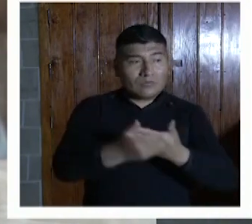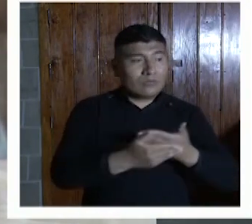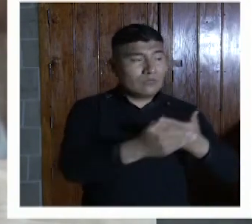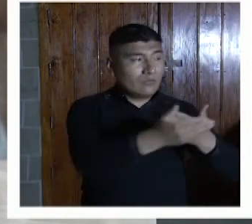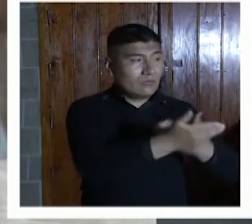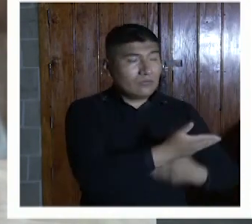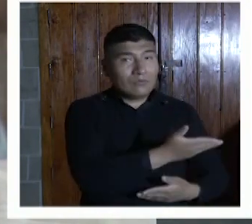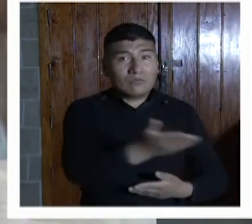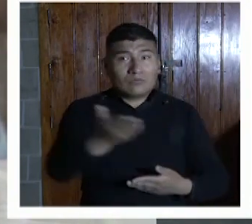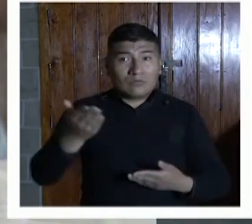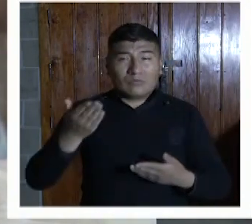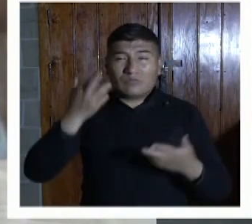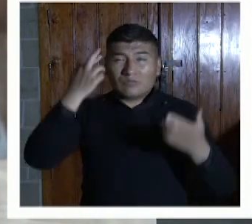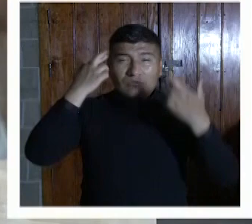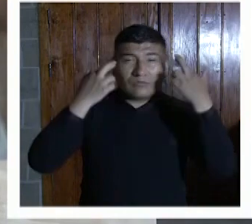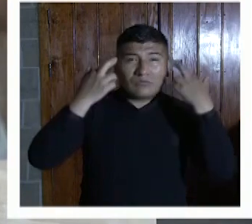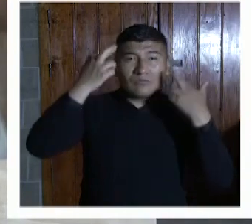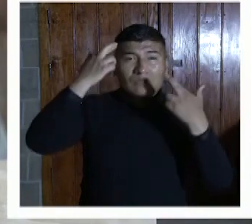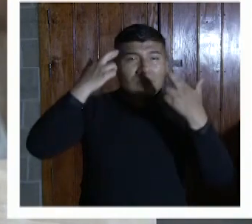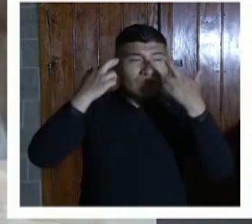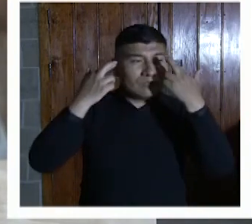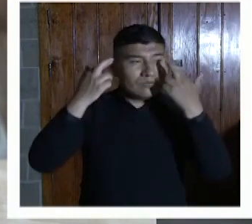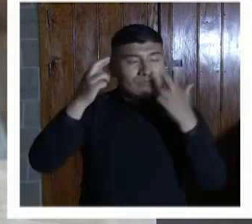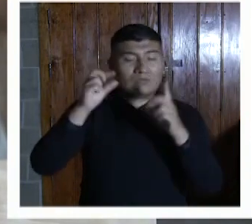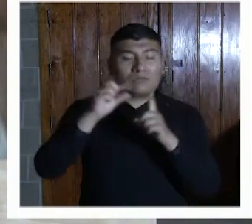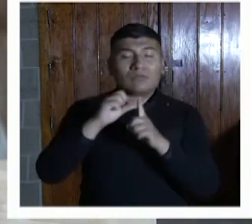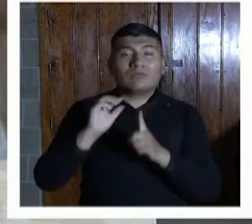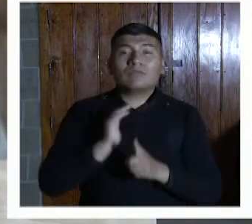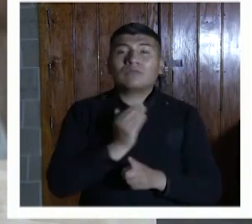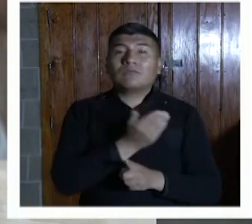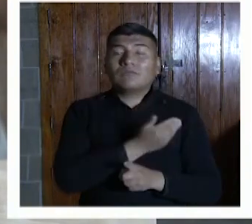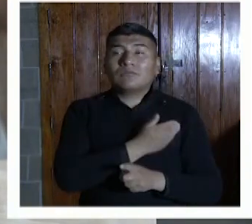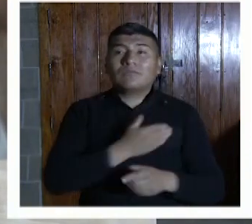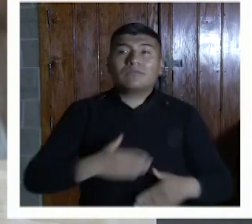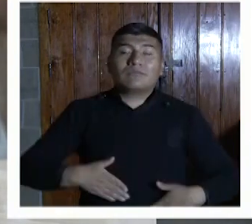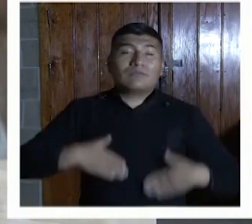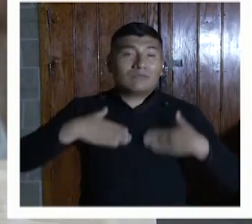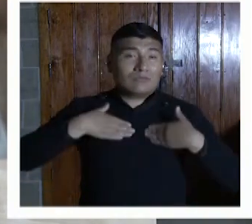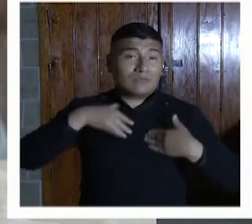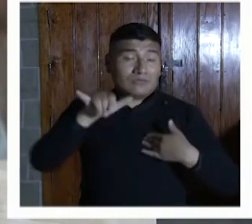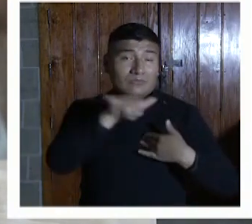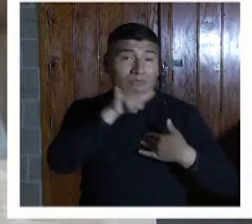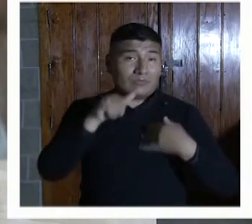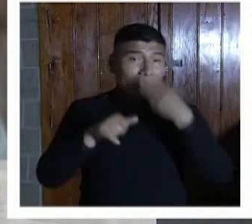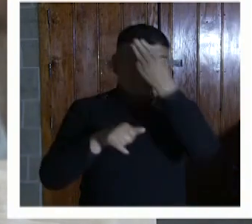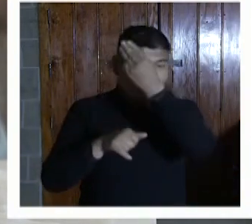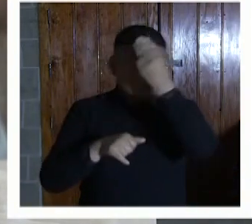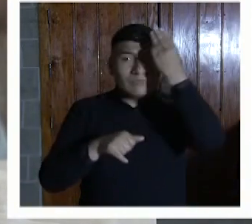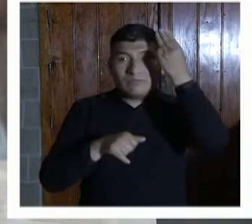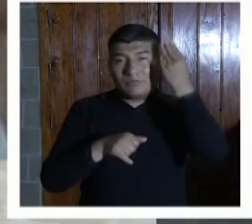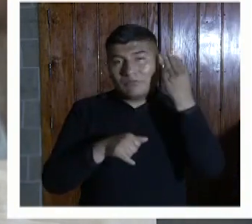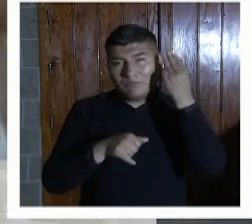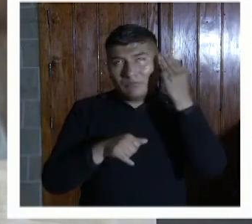a reflexionar a lo largo de nuestra vida, como María, las cosas de